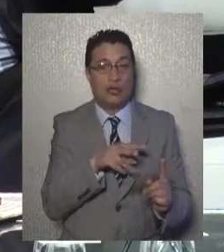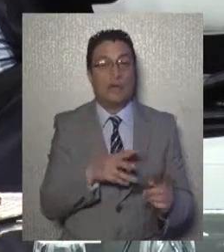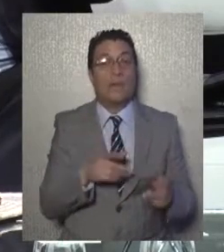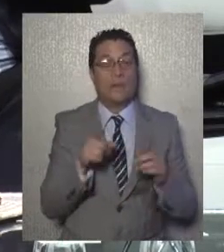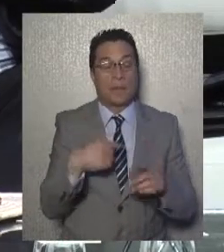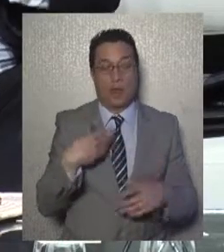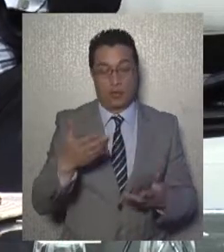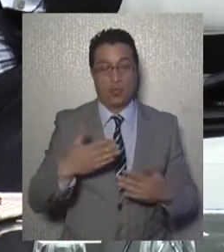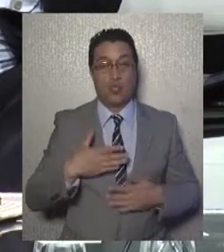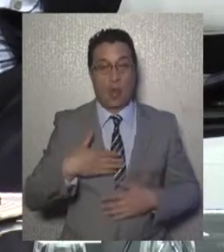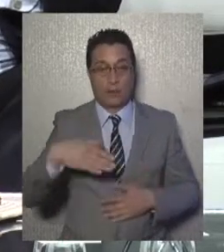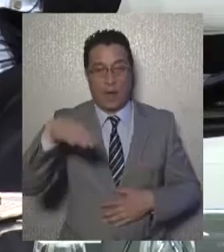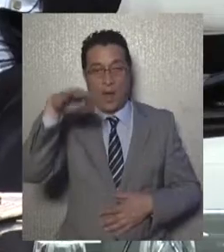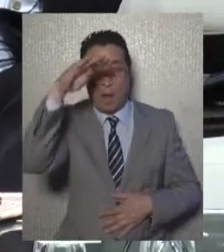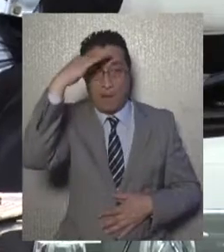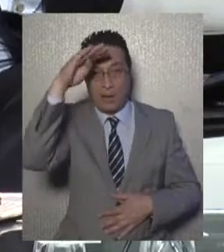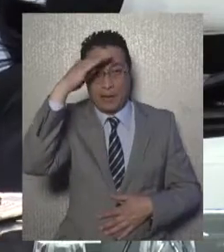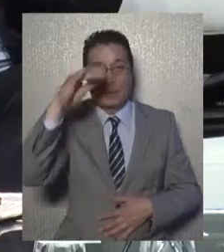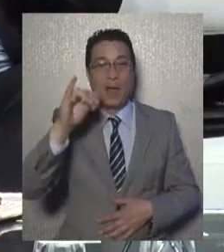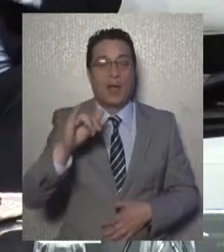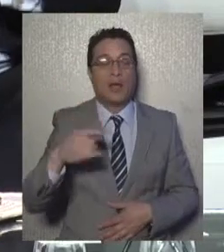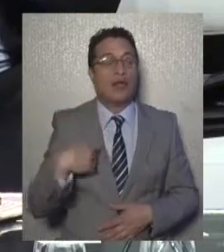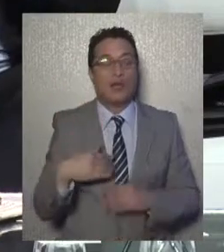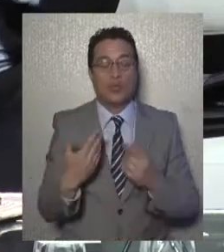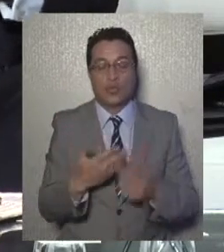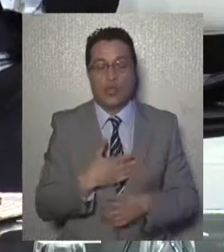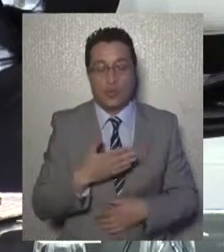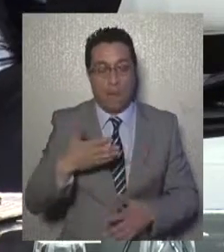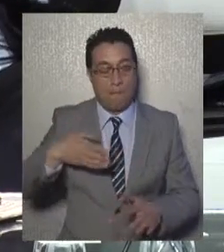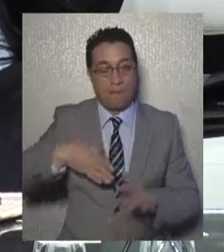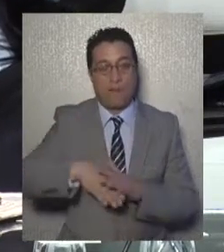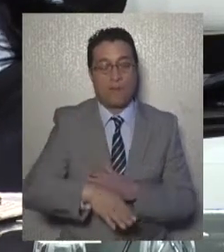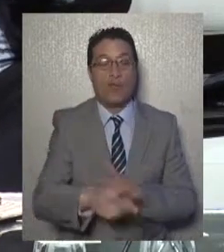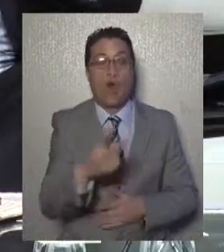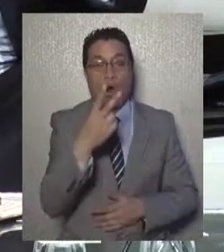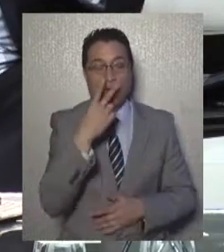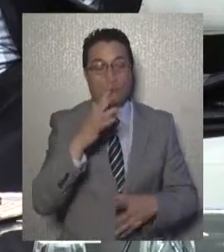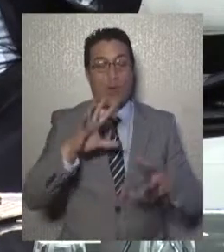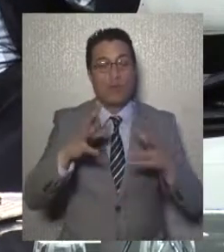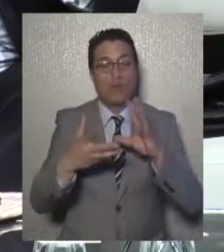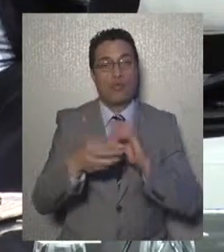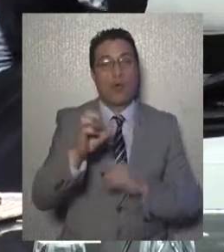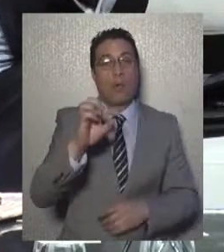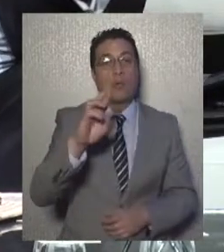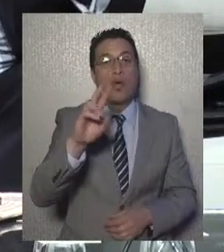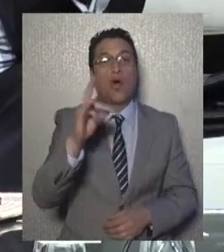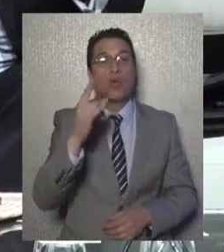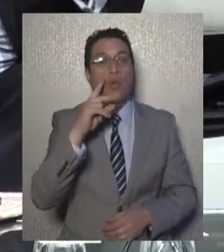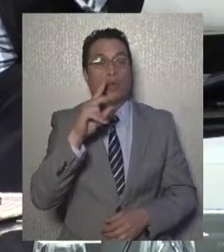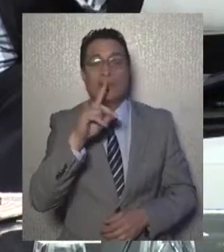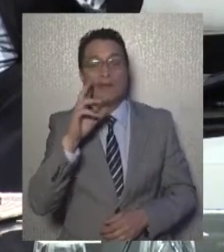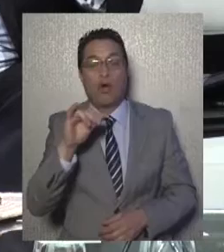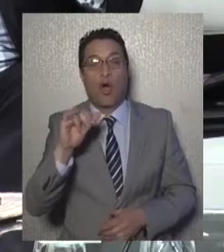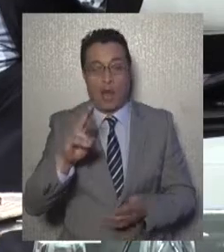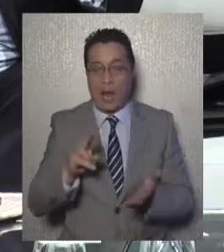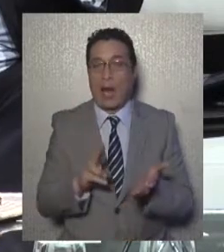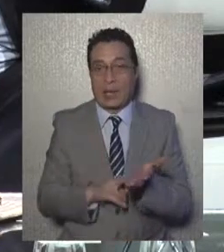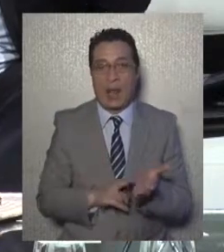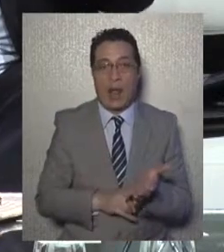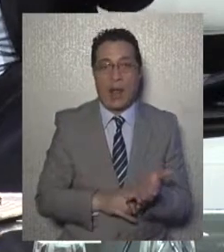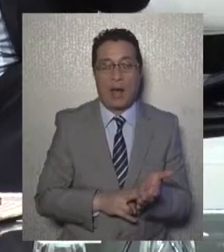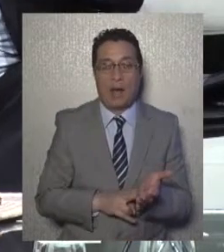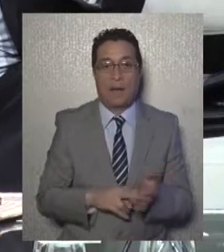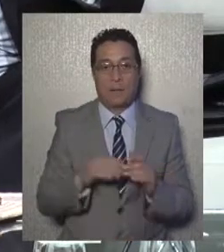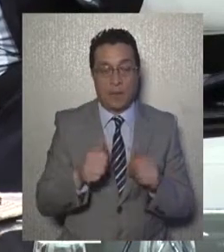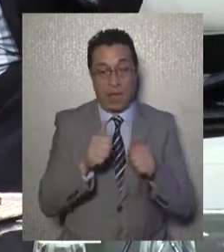nuestra experiencia y nuestro profundo conocimiento del mundo productivo real a